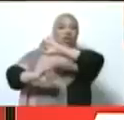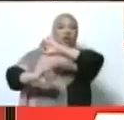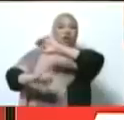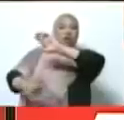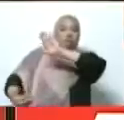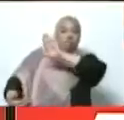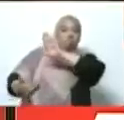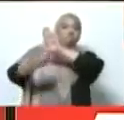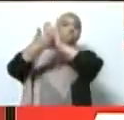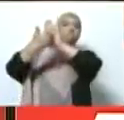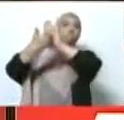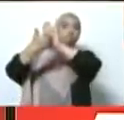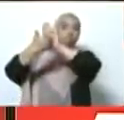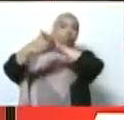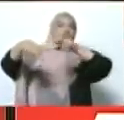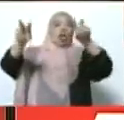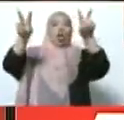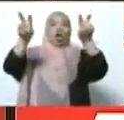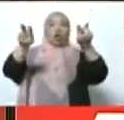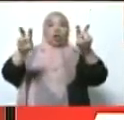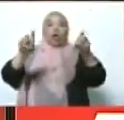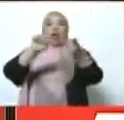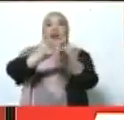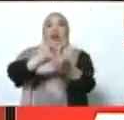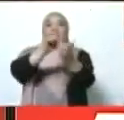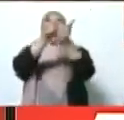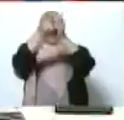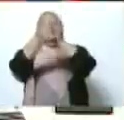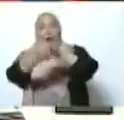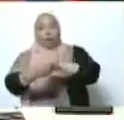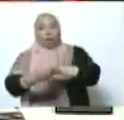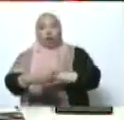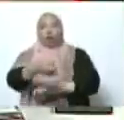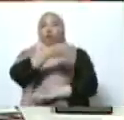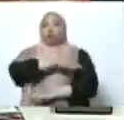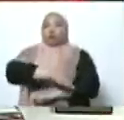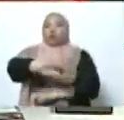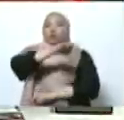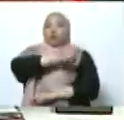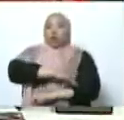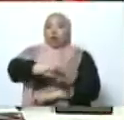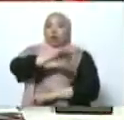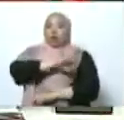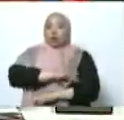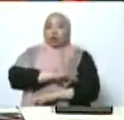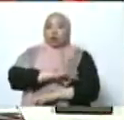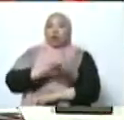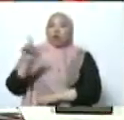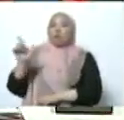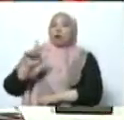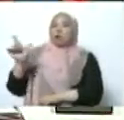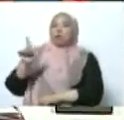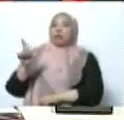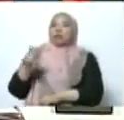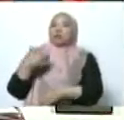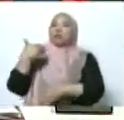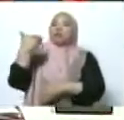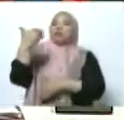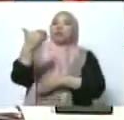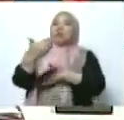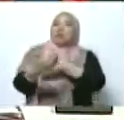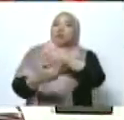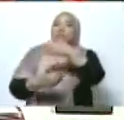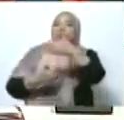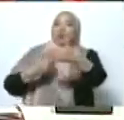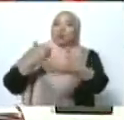para enfrentar precisamente la nueva época de transición al socialismo, la propuesta del partido para avanzar en esa